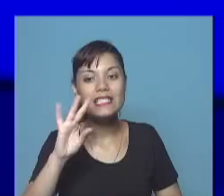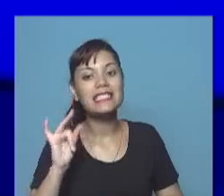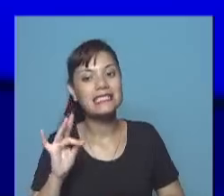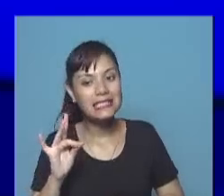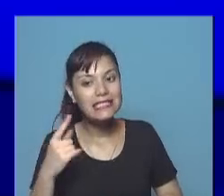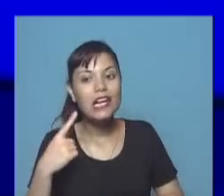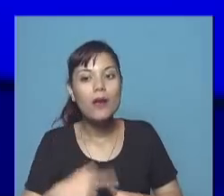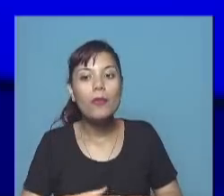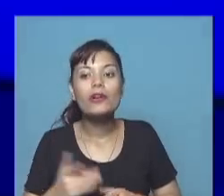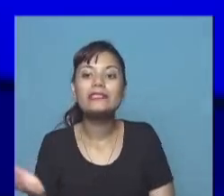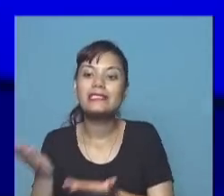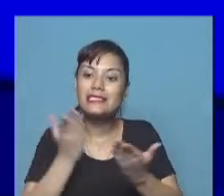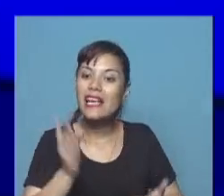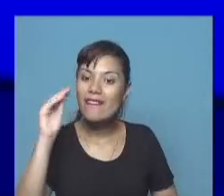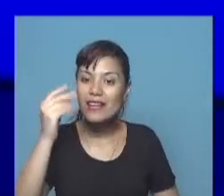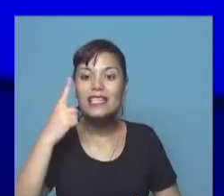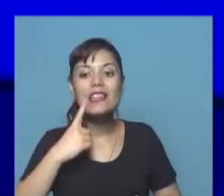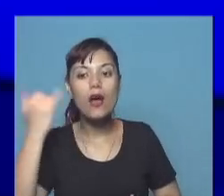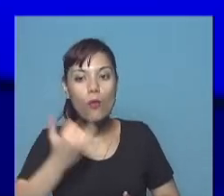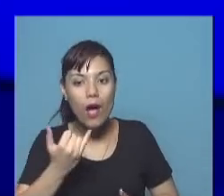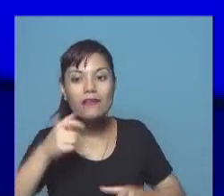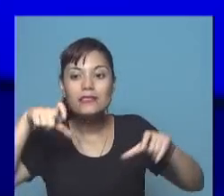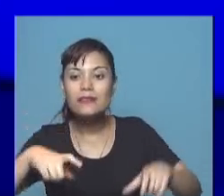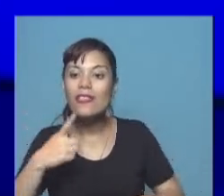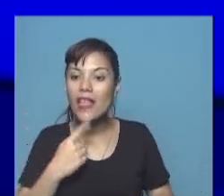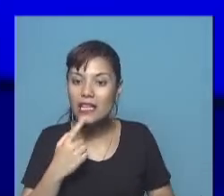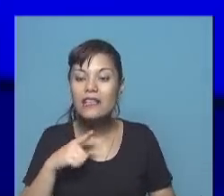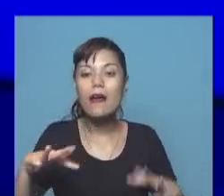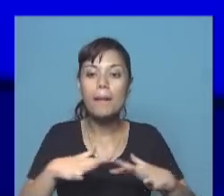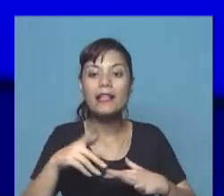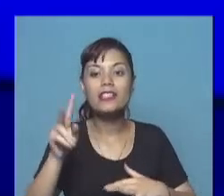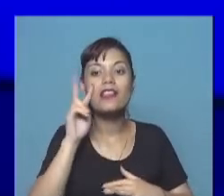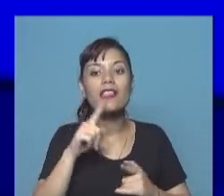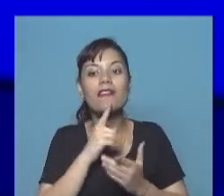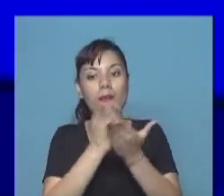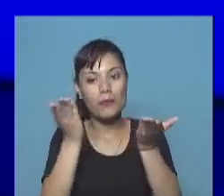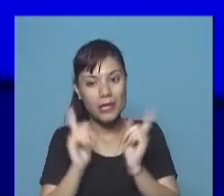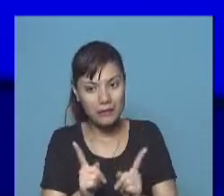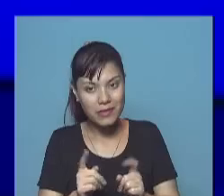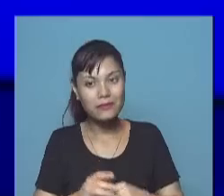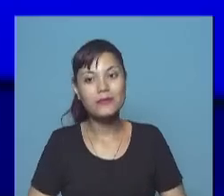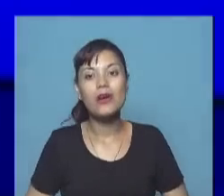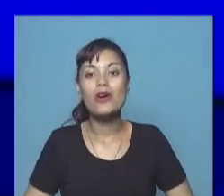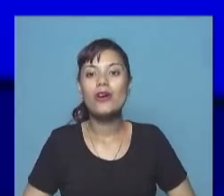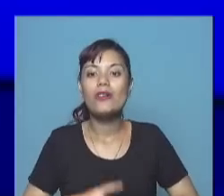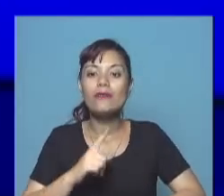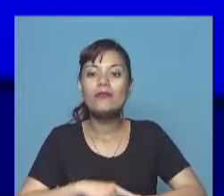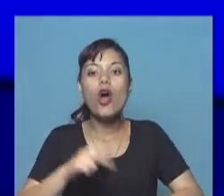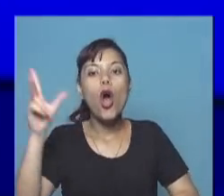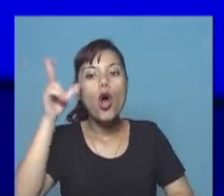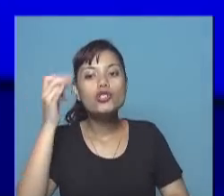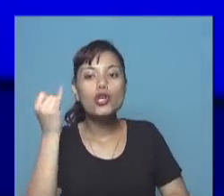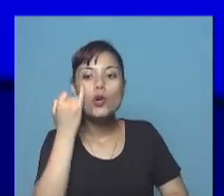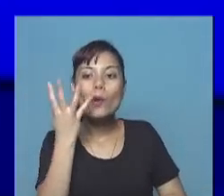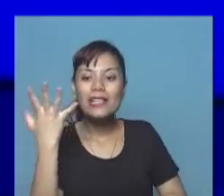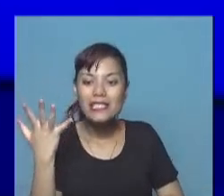complicada, porque va a tener que recibir a Brasil el día jueves en el Estadio Monumental, partido que se va a vivir a través de la pantalla de la televisión pública desde las 20:45